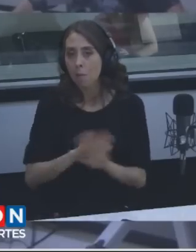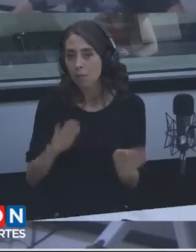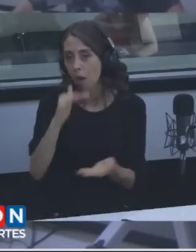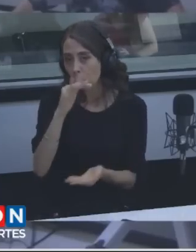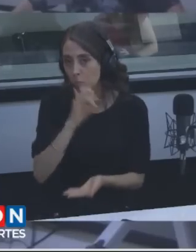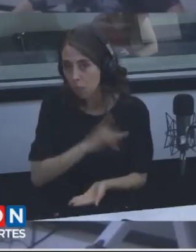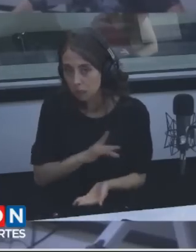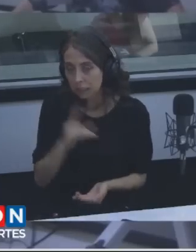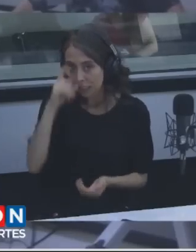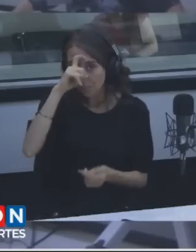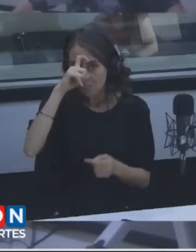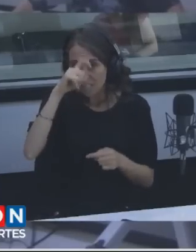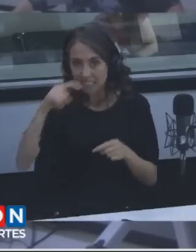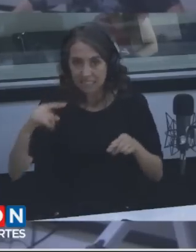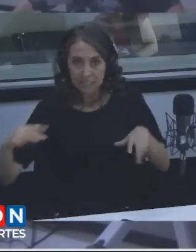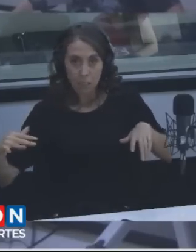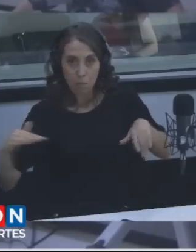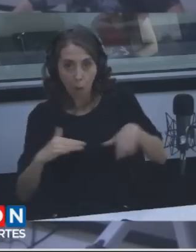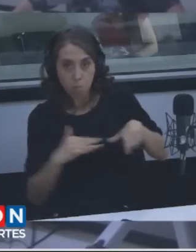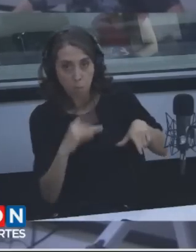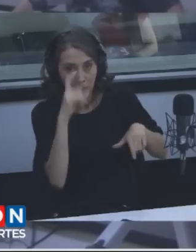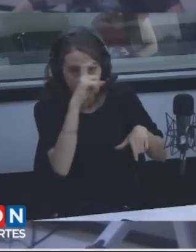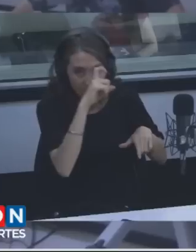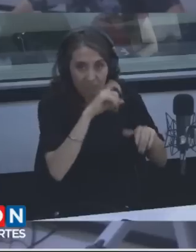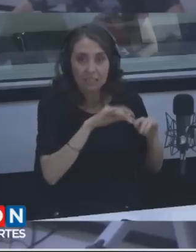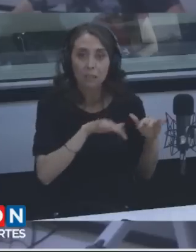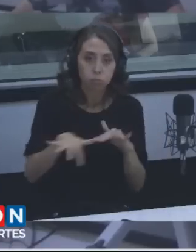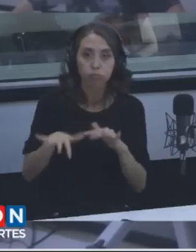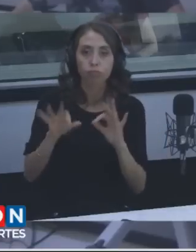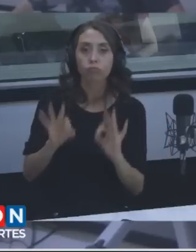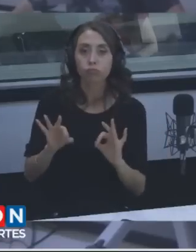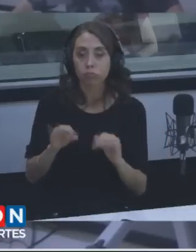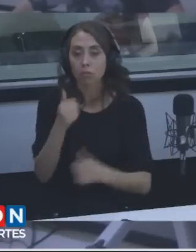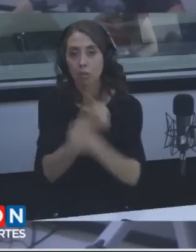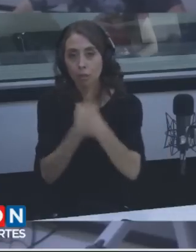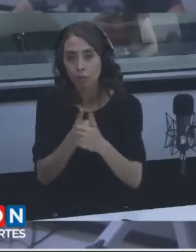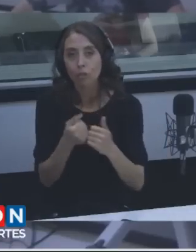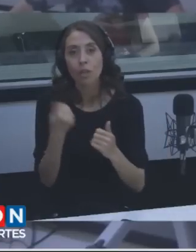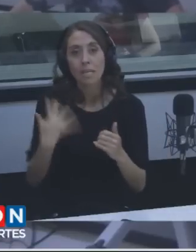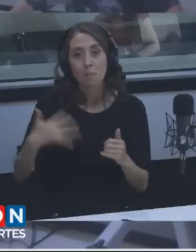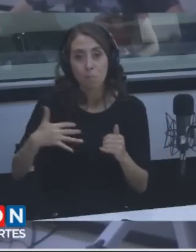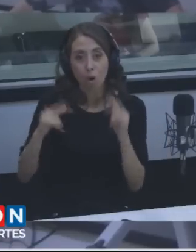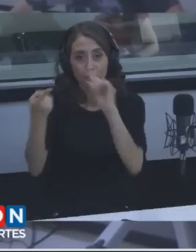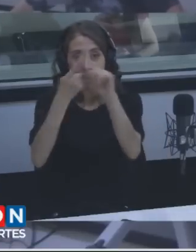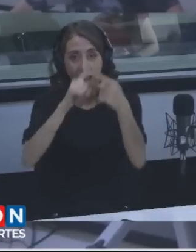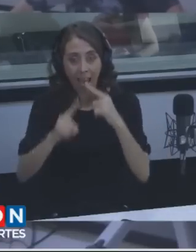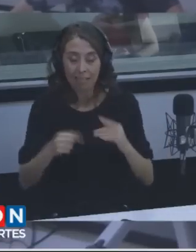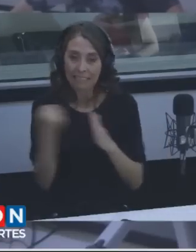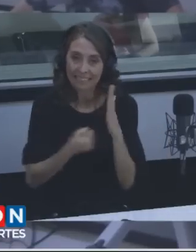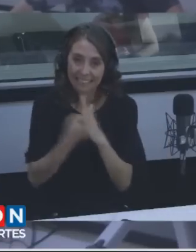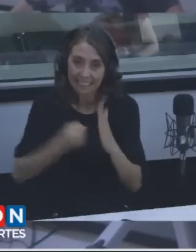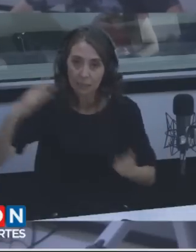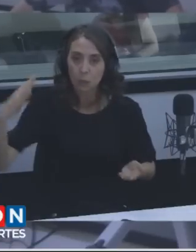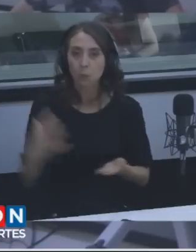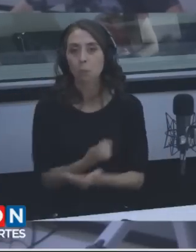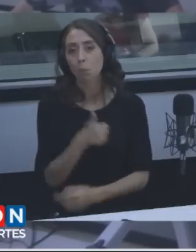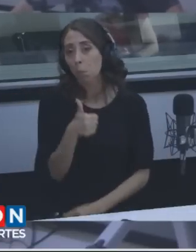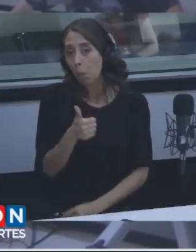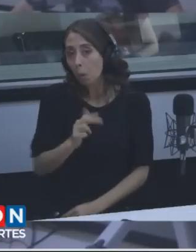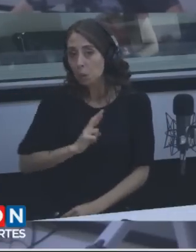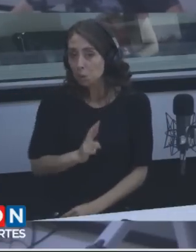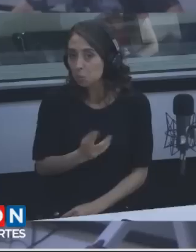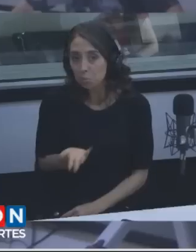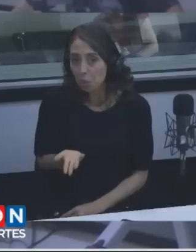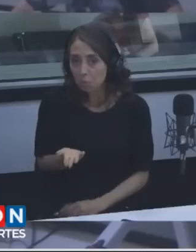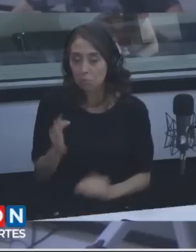llaves difíciles, haciendo buenos partidos y en el torneo también, peleando los partidos importantes que hemos sacado buenos resultados y en ese sentido